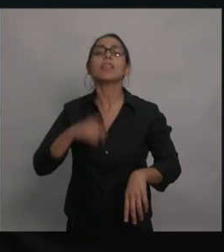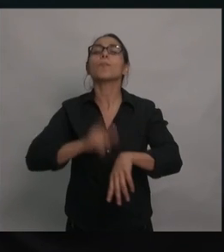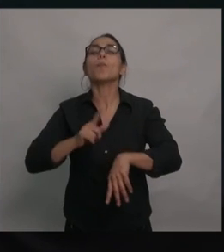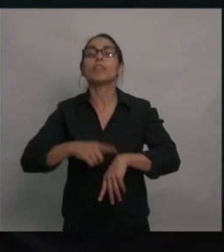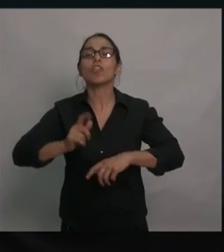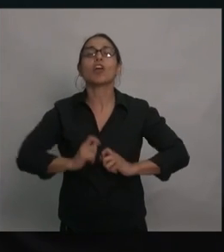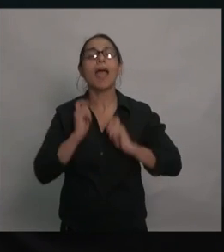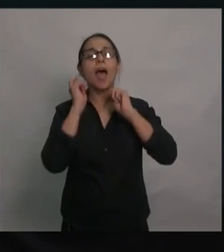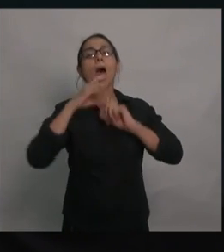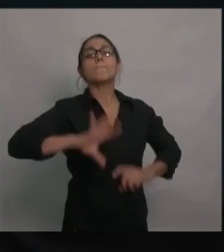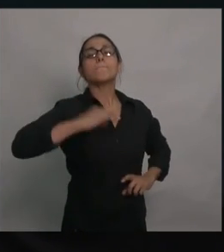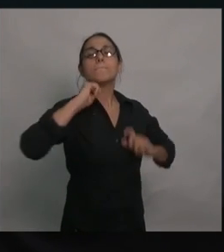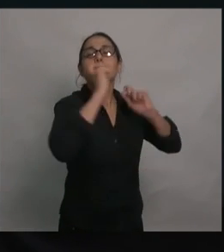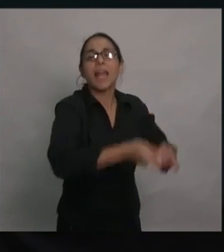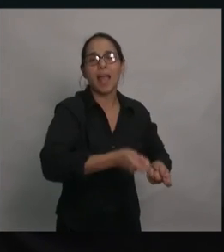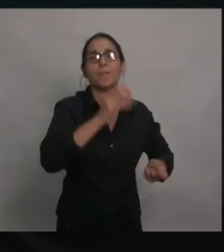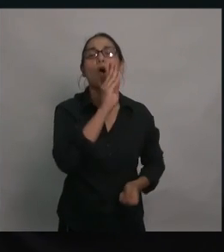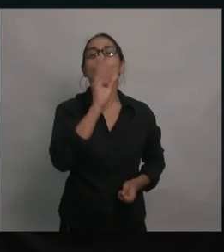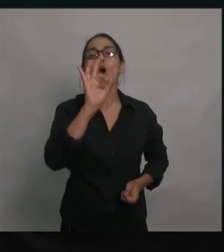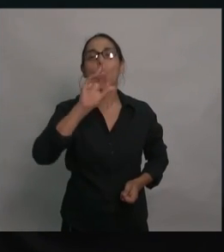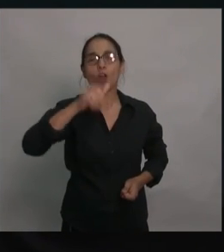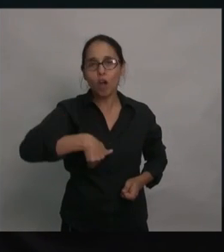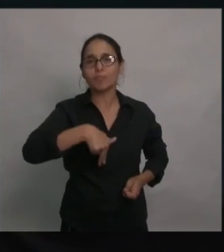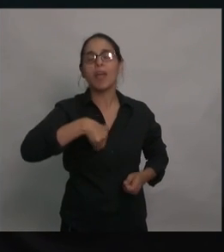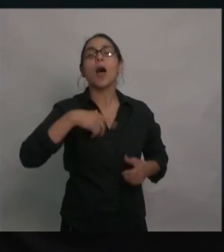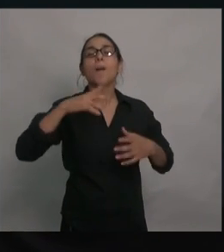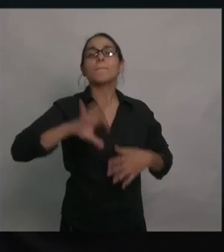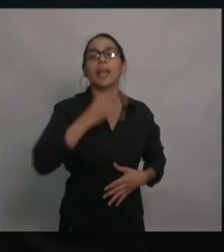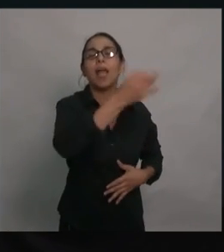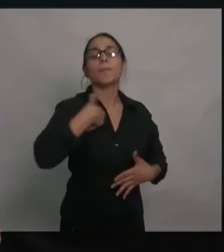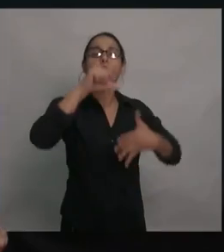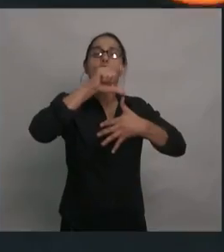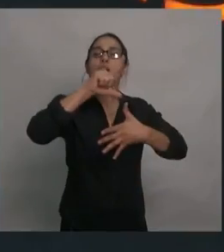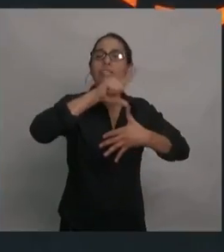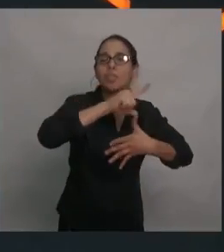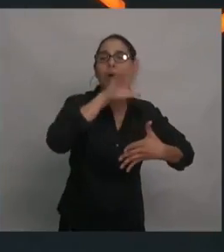el Premio Latinoamericano y Caribeño de Ciencias Sociales de Claxo.